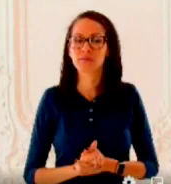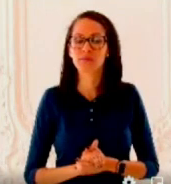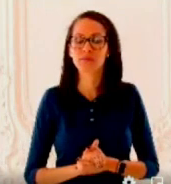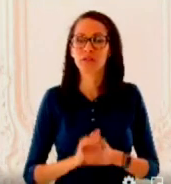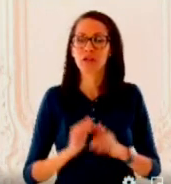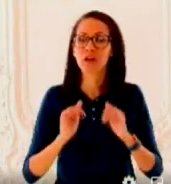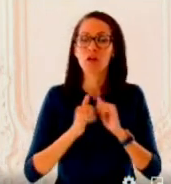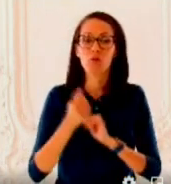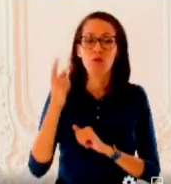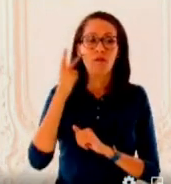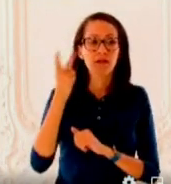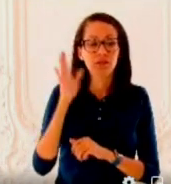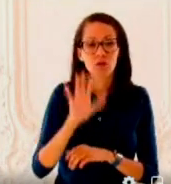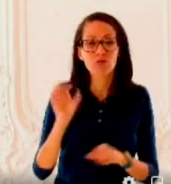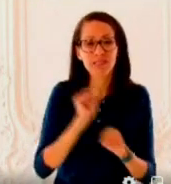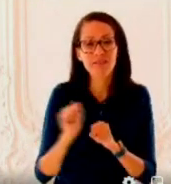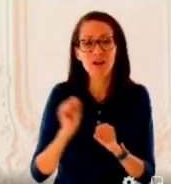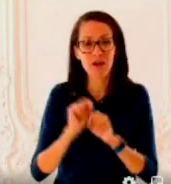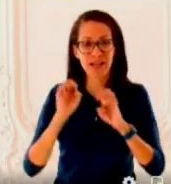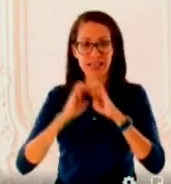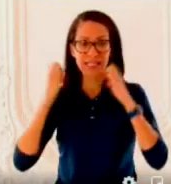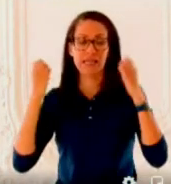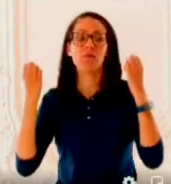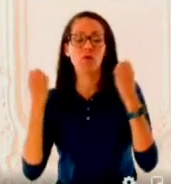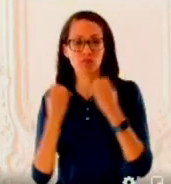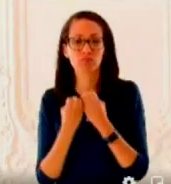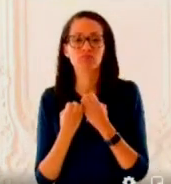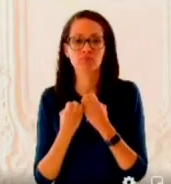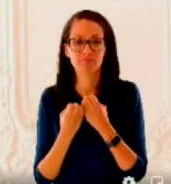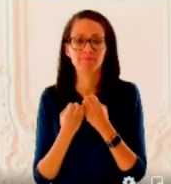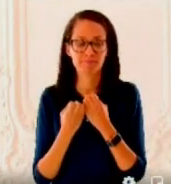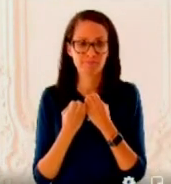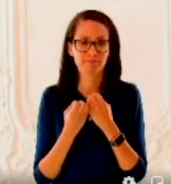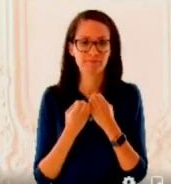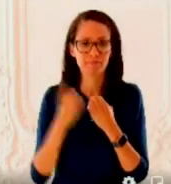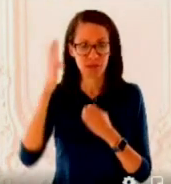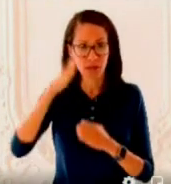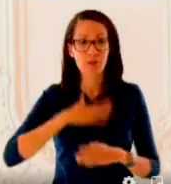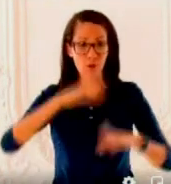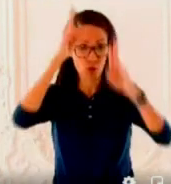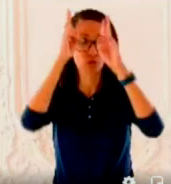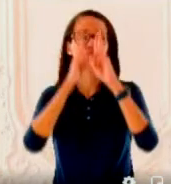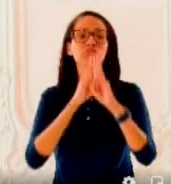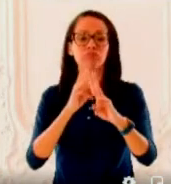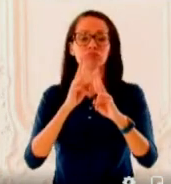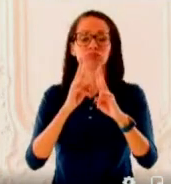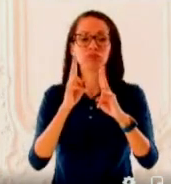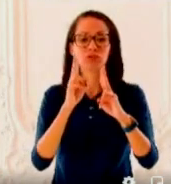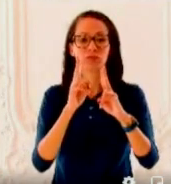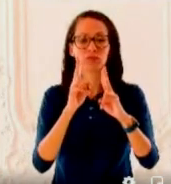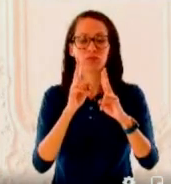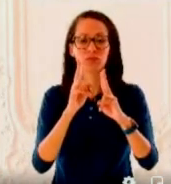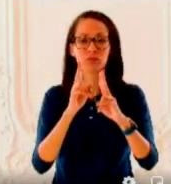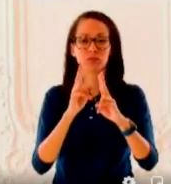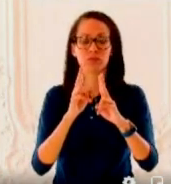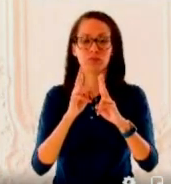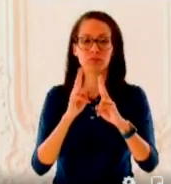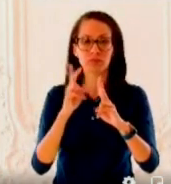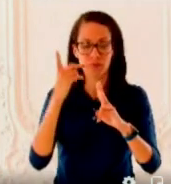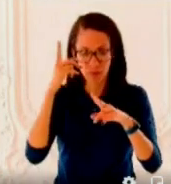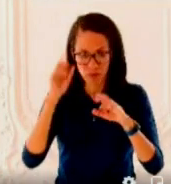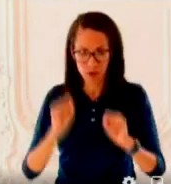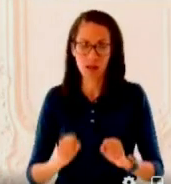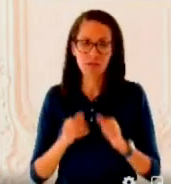esto es un trabajo en equipo, que es para mí un honor y un privilegio poder